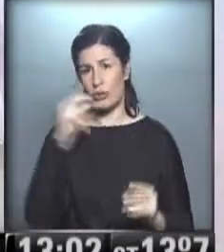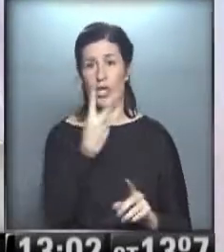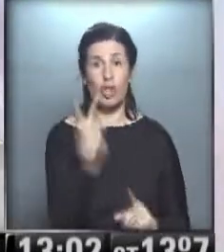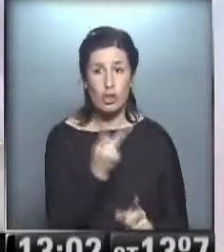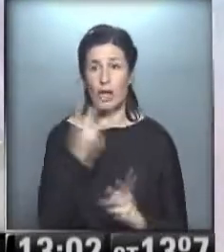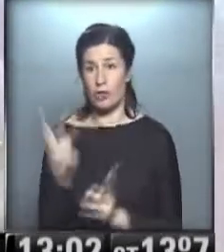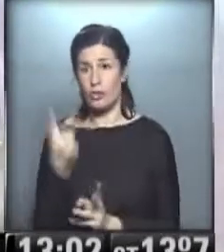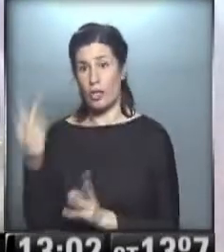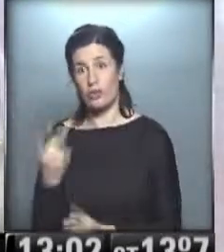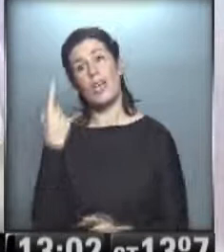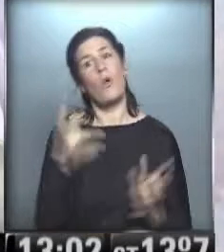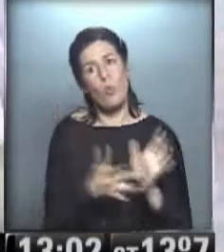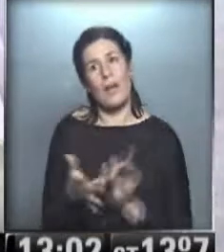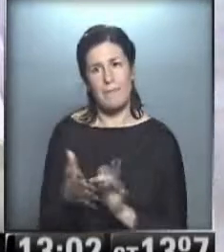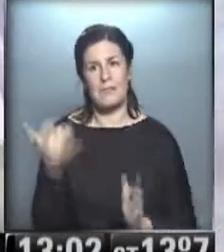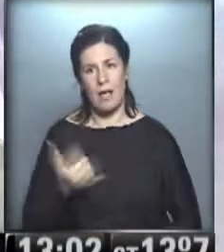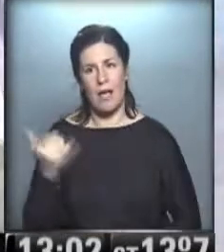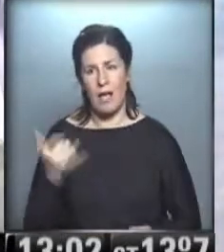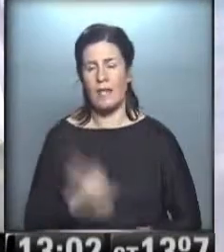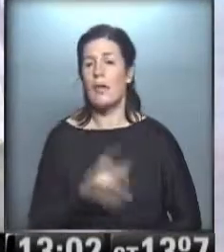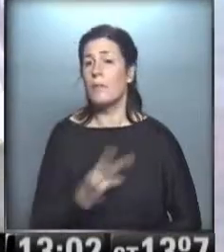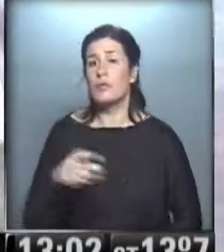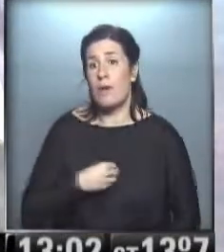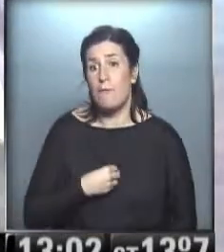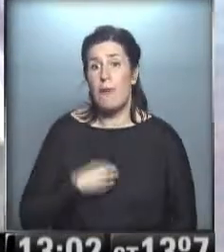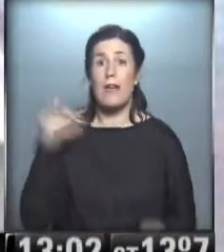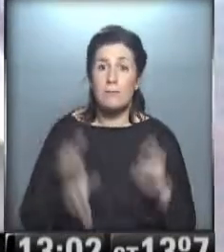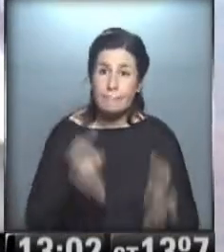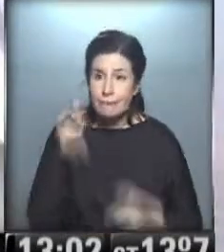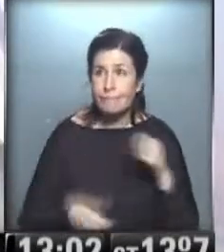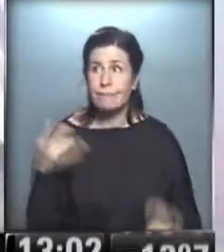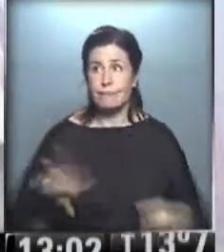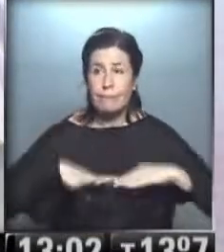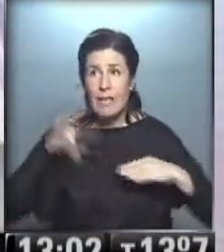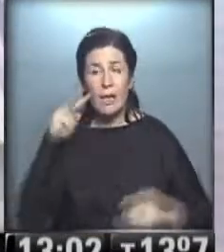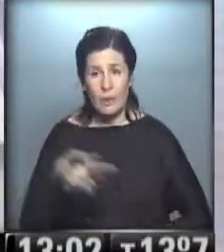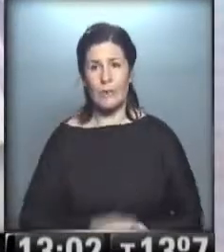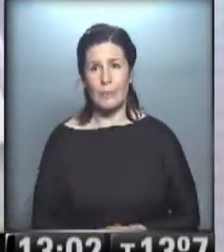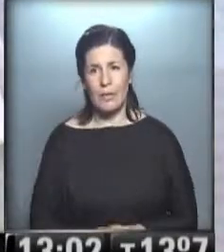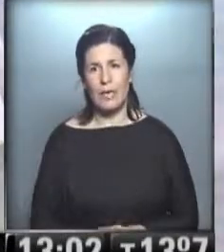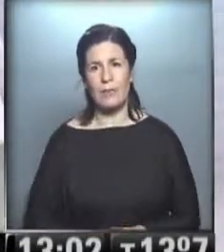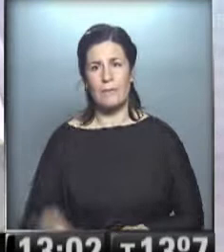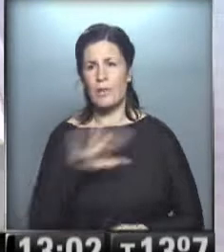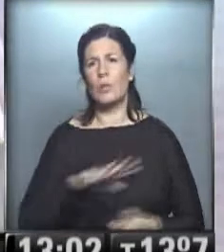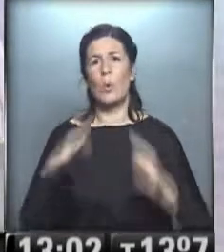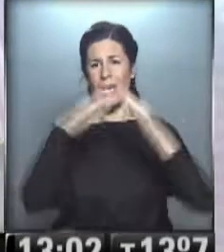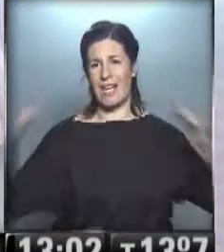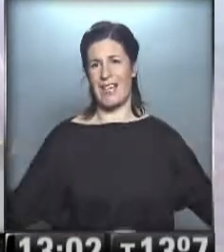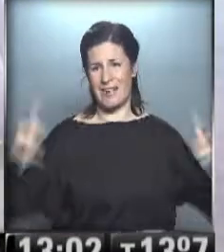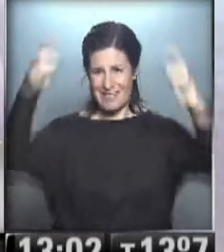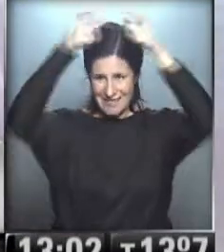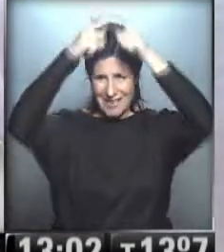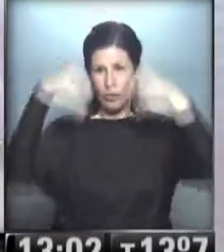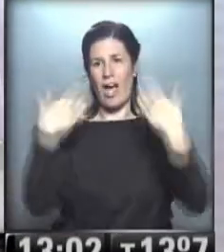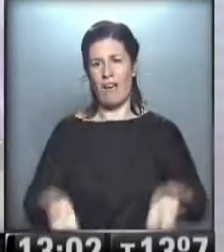los fieles participan de las misas que se llevan a cabo aquí en las puertas mismas del santuario de